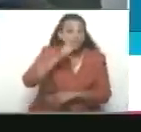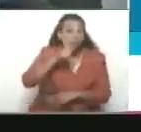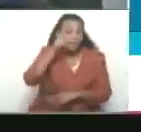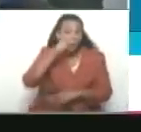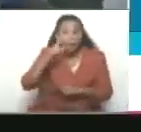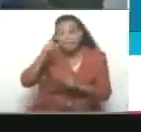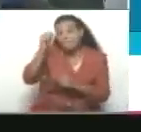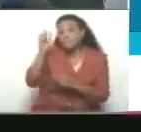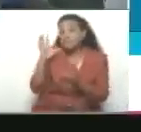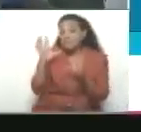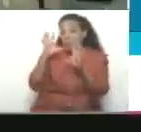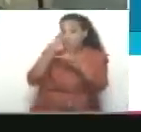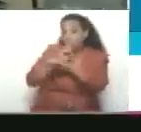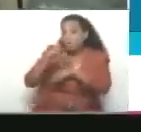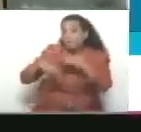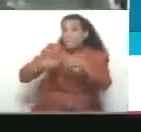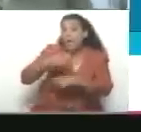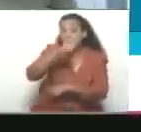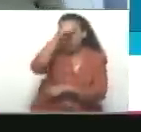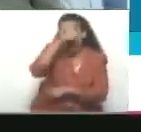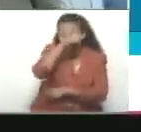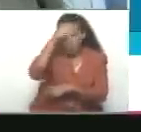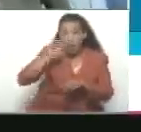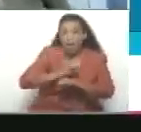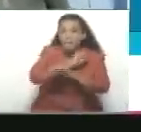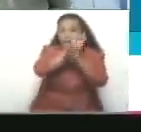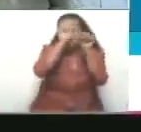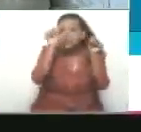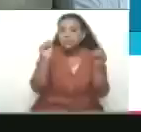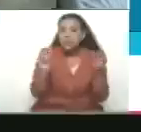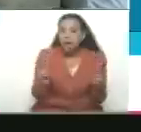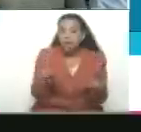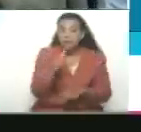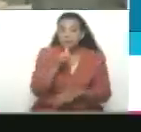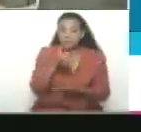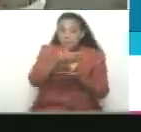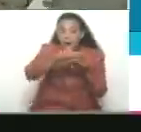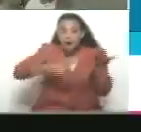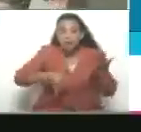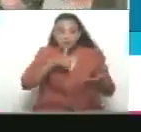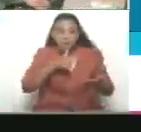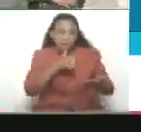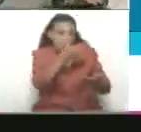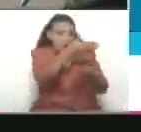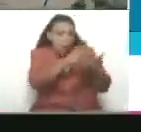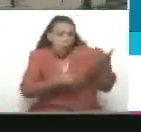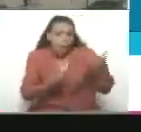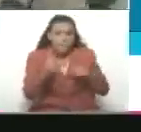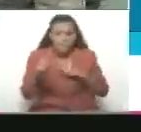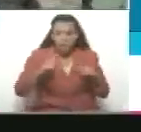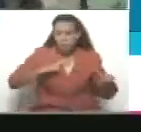para domingo a mí me informaron hicimos las primeras coordinaciones el